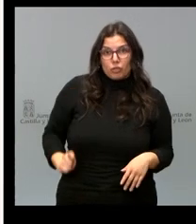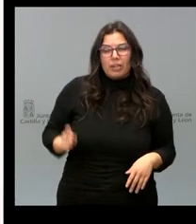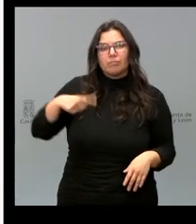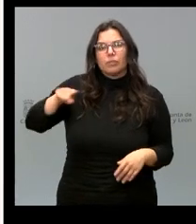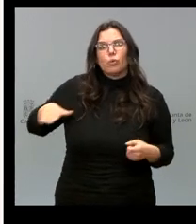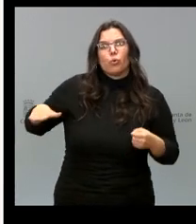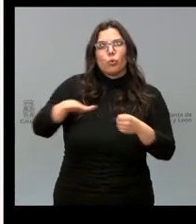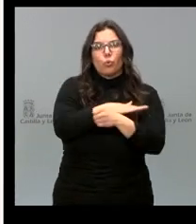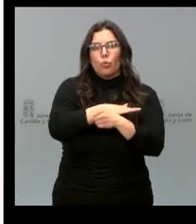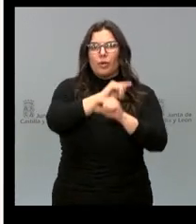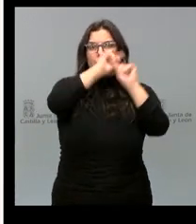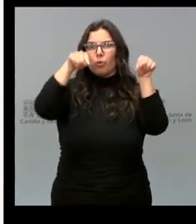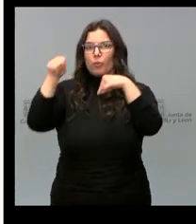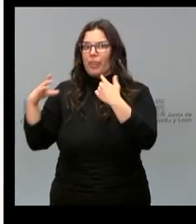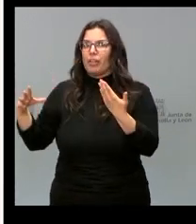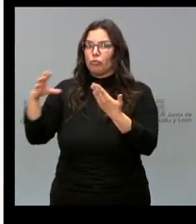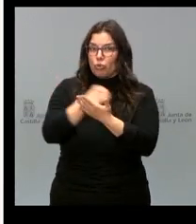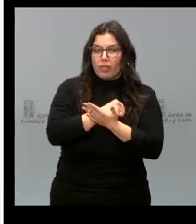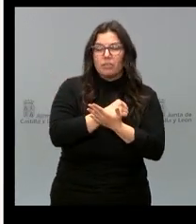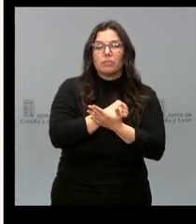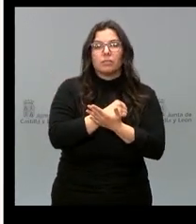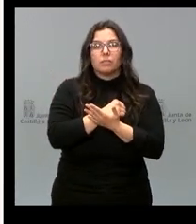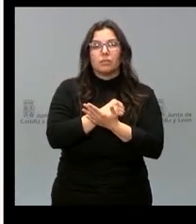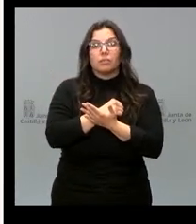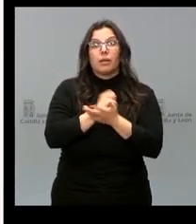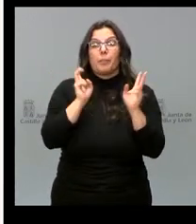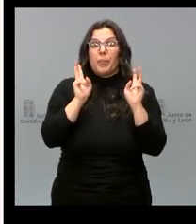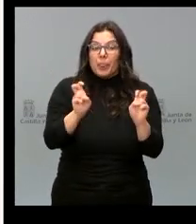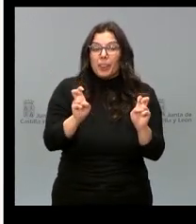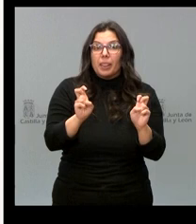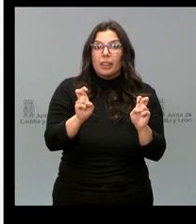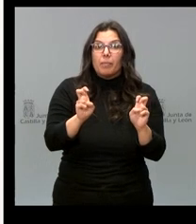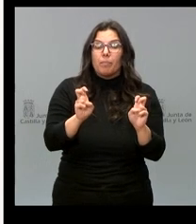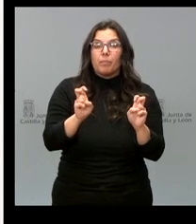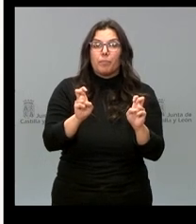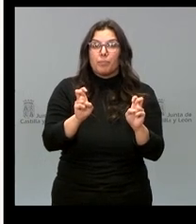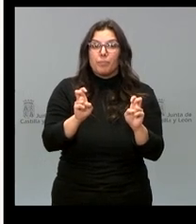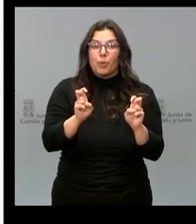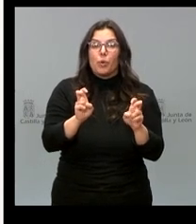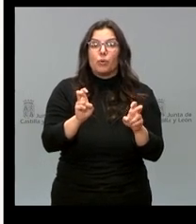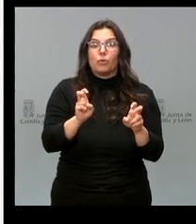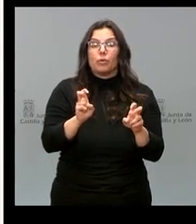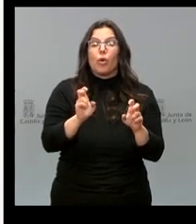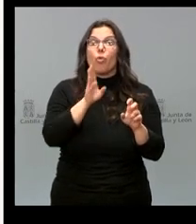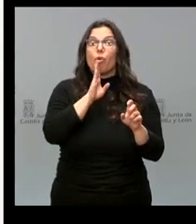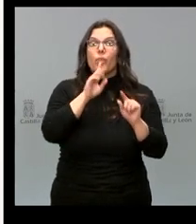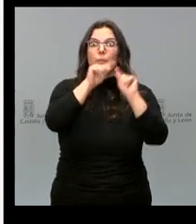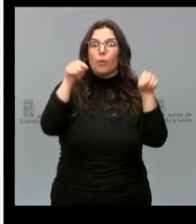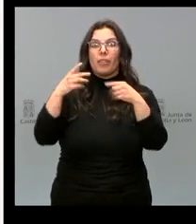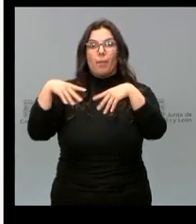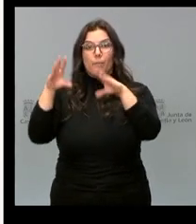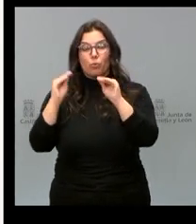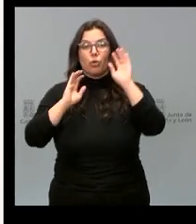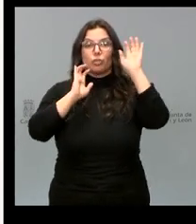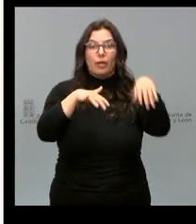cubrir todas las provincias y que inicialmente se van a instalar en las provincias de Burgos,